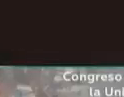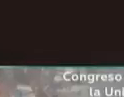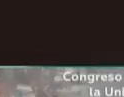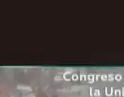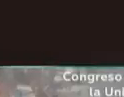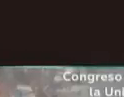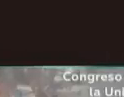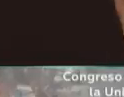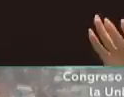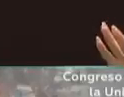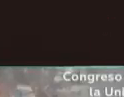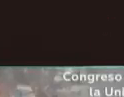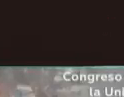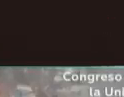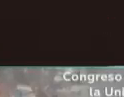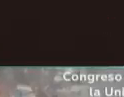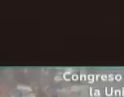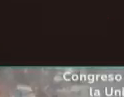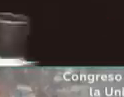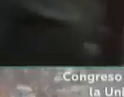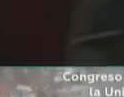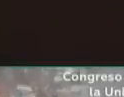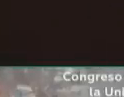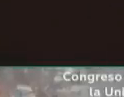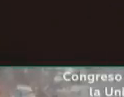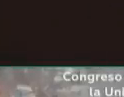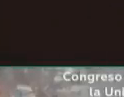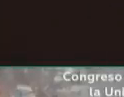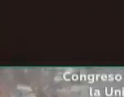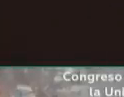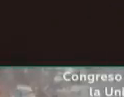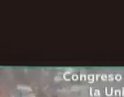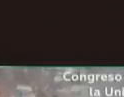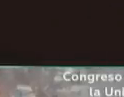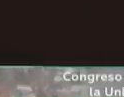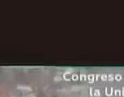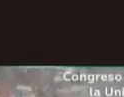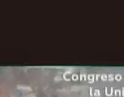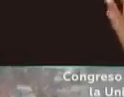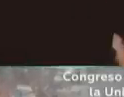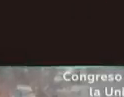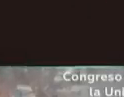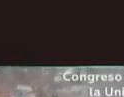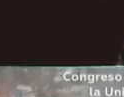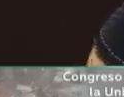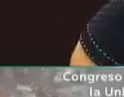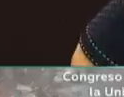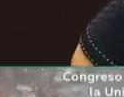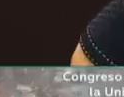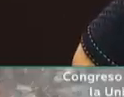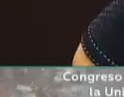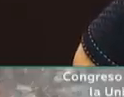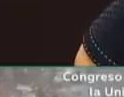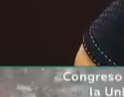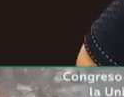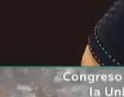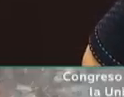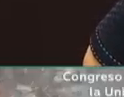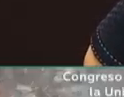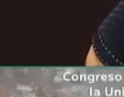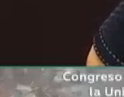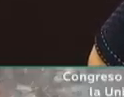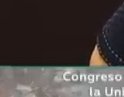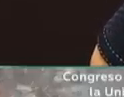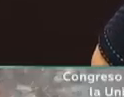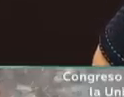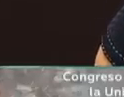o no una moción, pero no ignorar a una legisladora que estaba solicitándole una moción de orden.